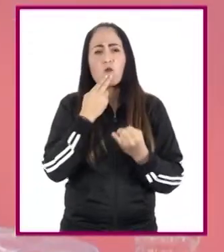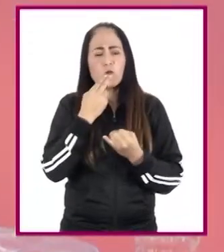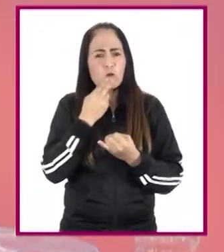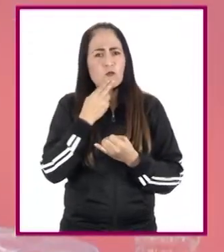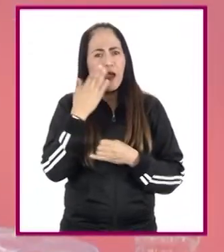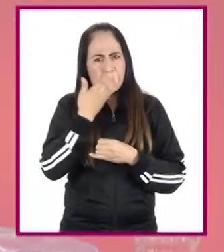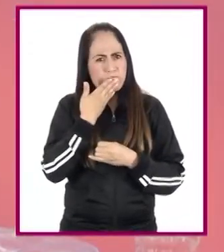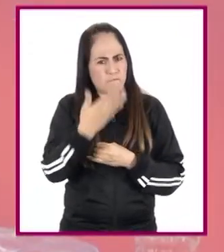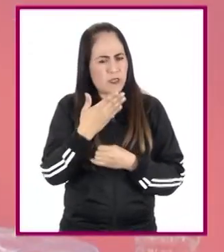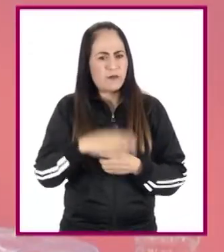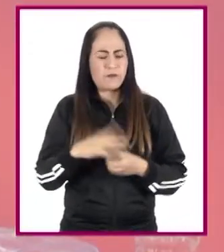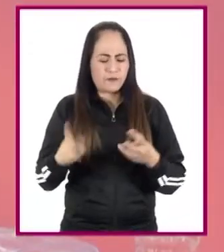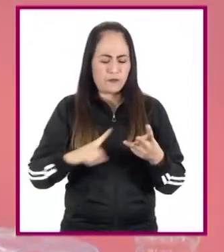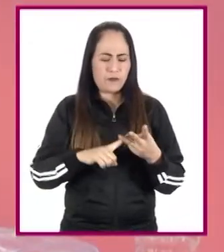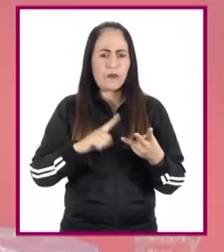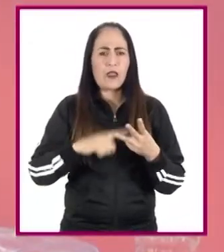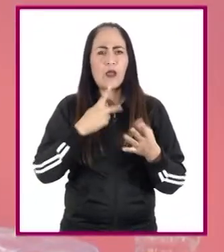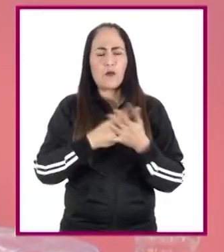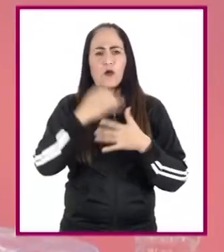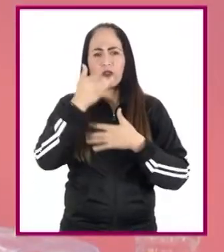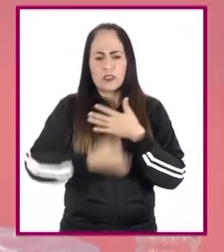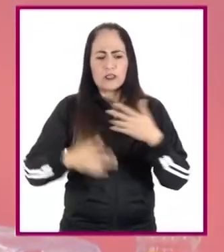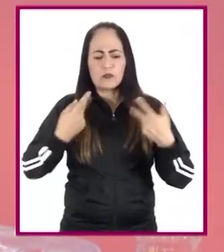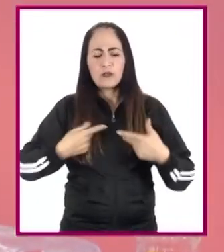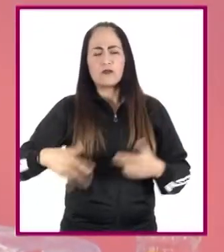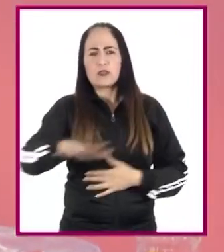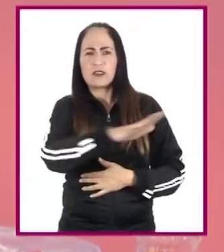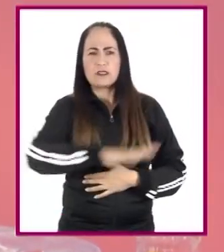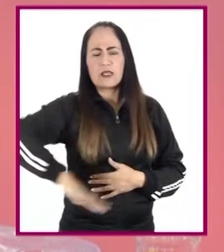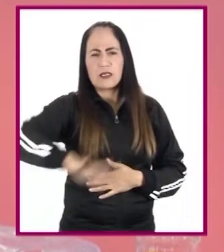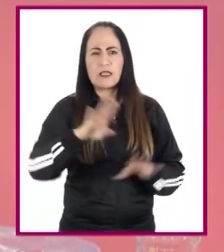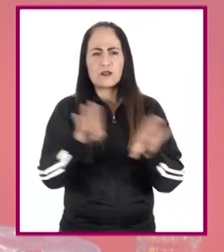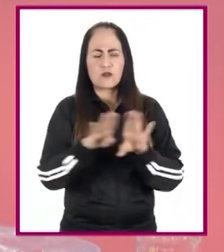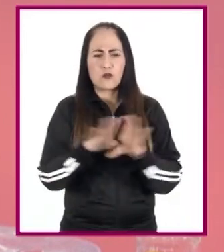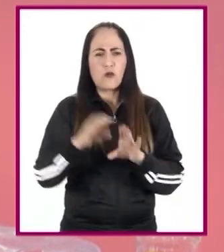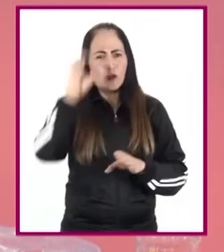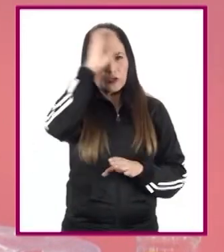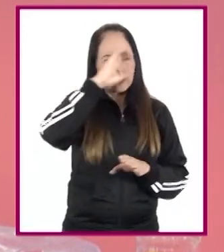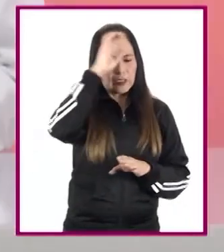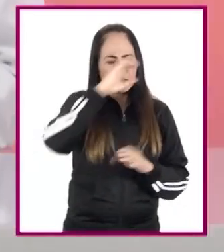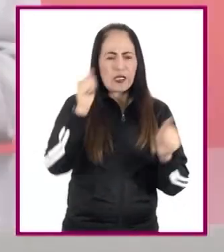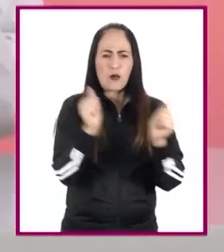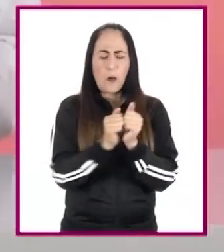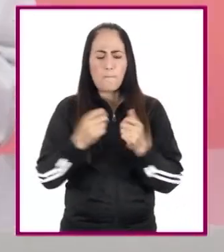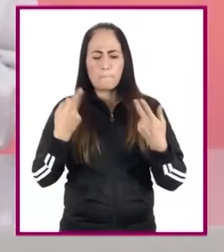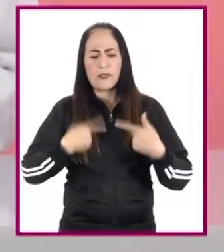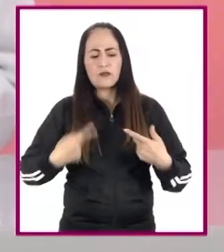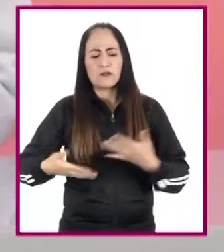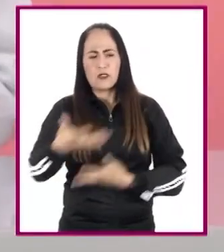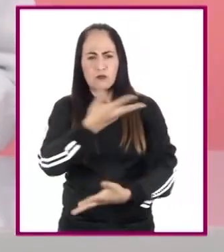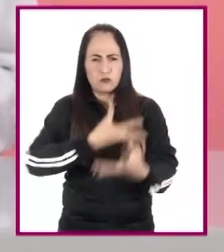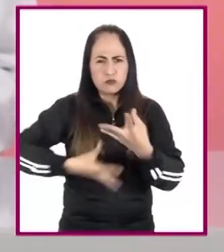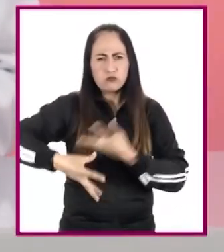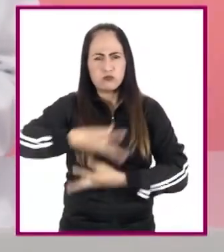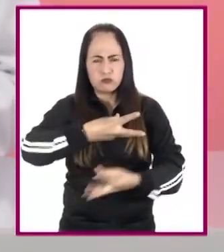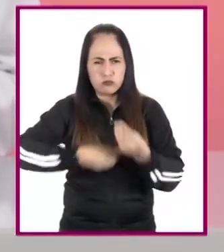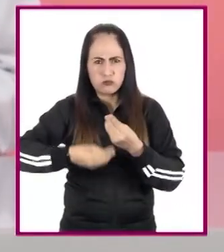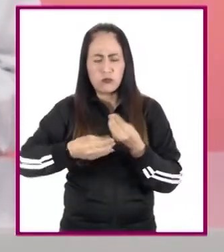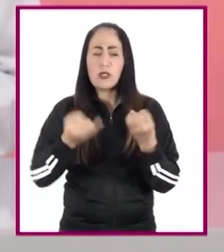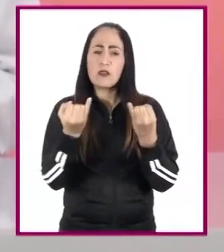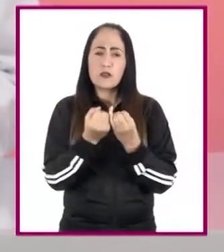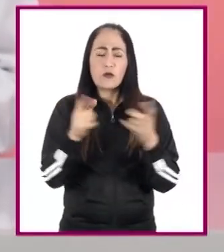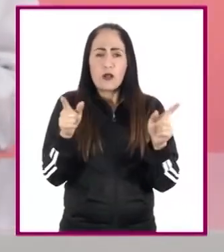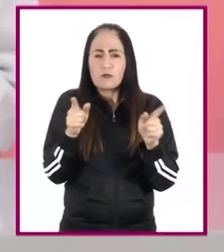ciudadanos, que contribuyen a valorar de manera crítica las relaciones entre la ciencia y la sociedad. Y también de manera muy